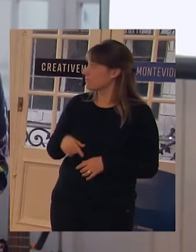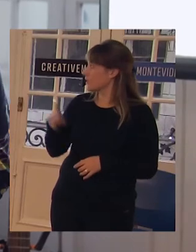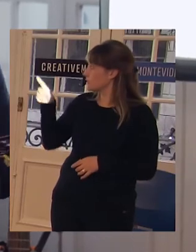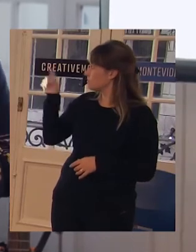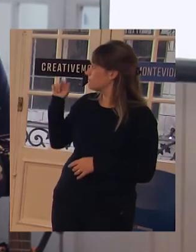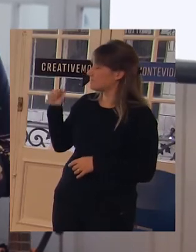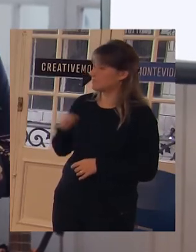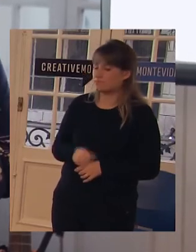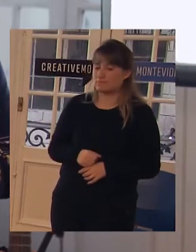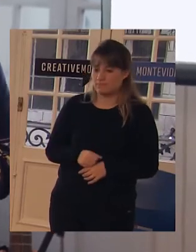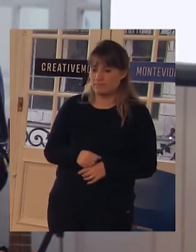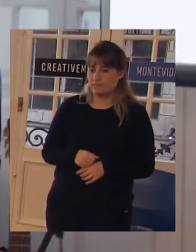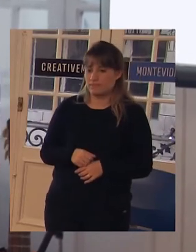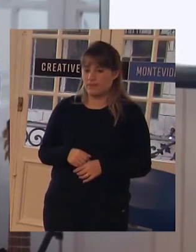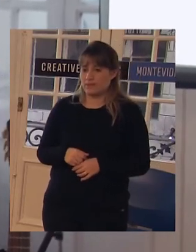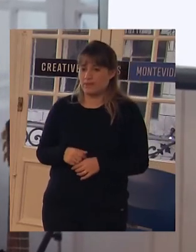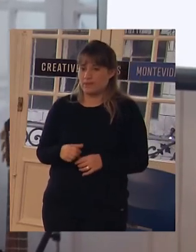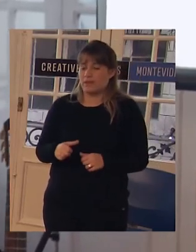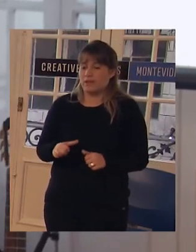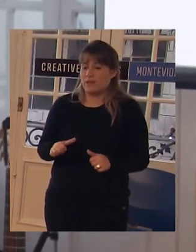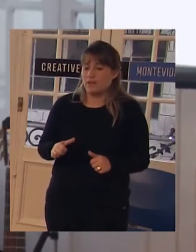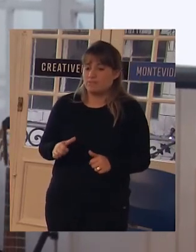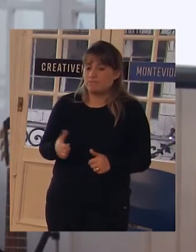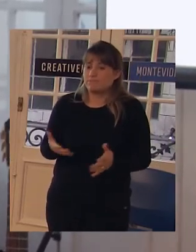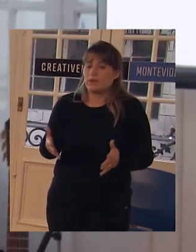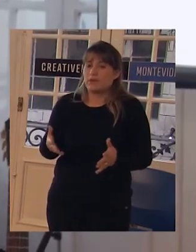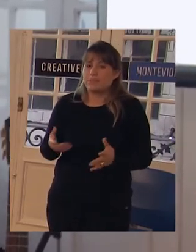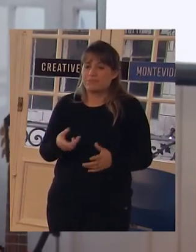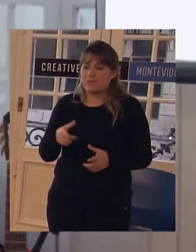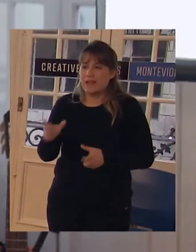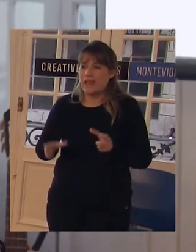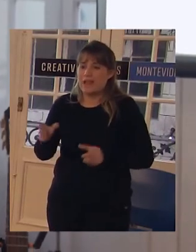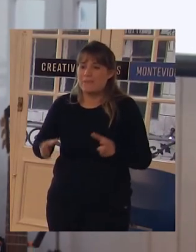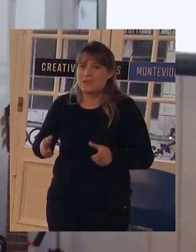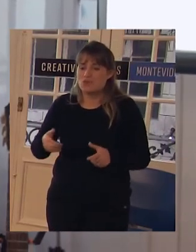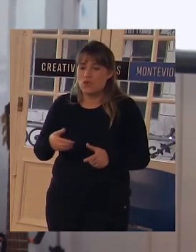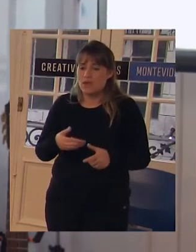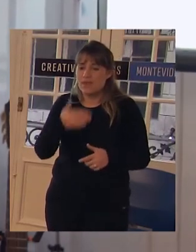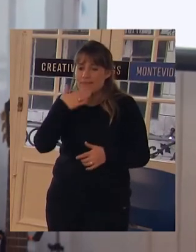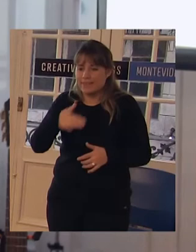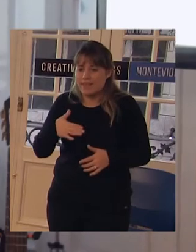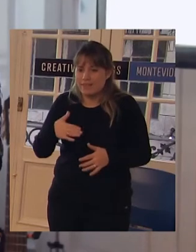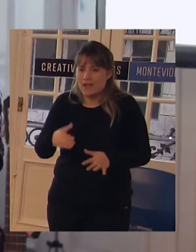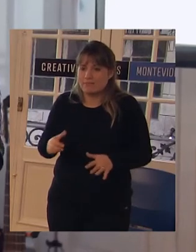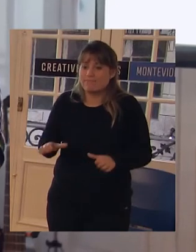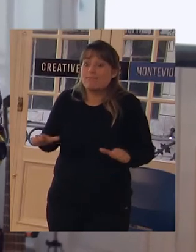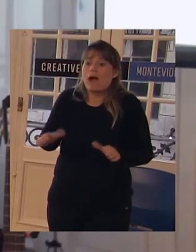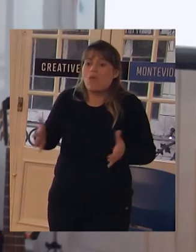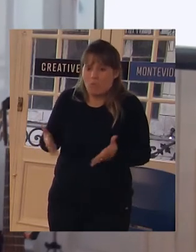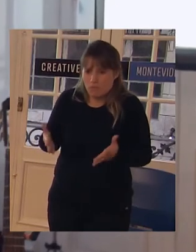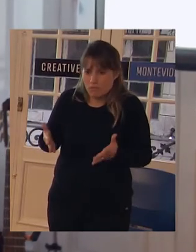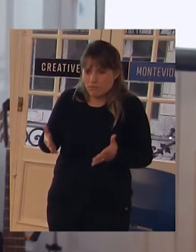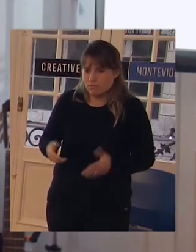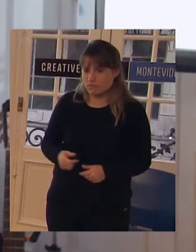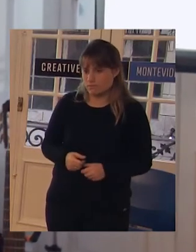necesidad, ¿cómo hago que eso suceda? ¿Cómo lo llevo de ese lugar al otro?